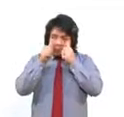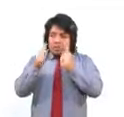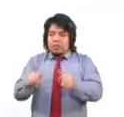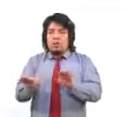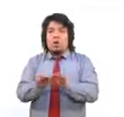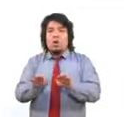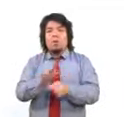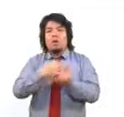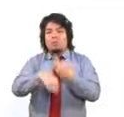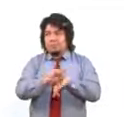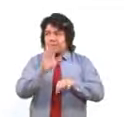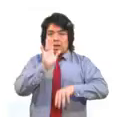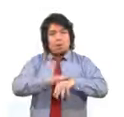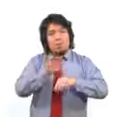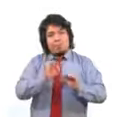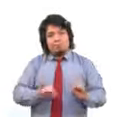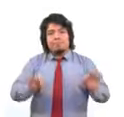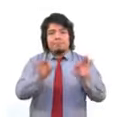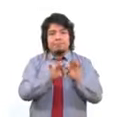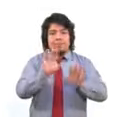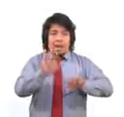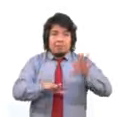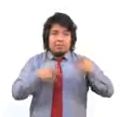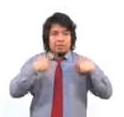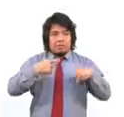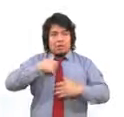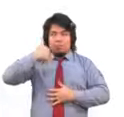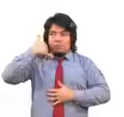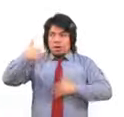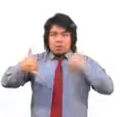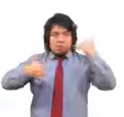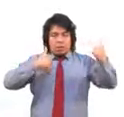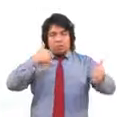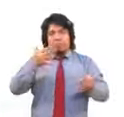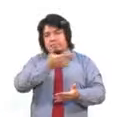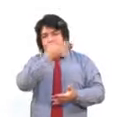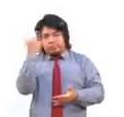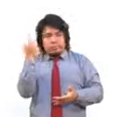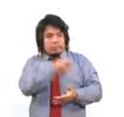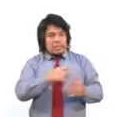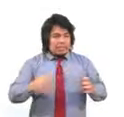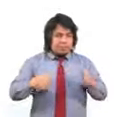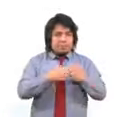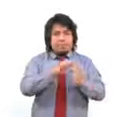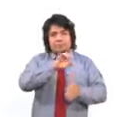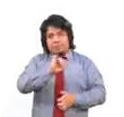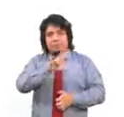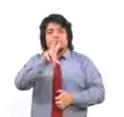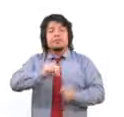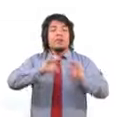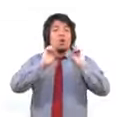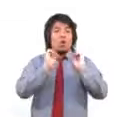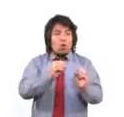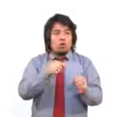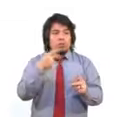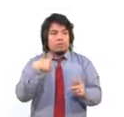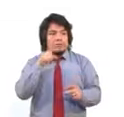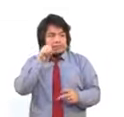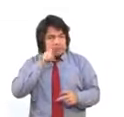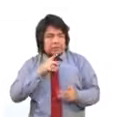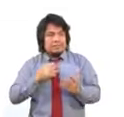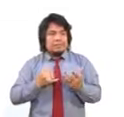da, sobre todo en aquellas llamadas donde no se detecta una emergencia o no están decididas las mujeres